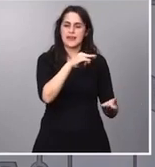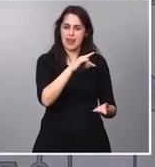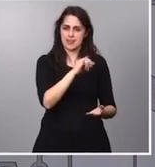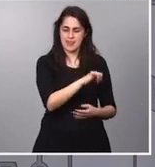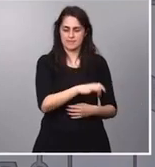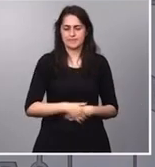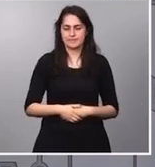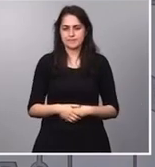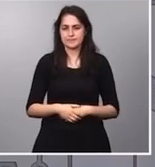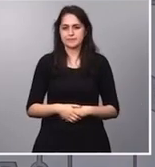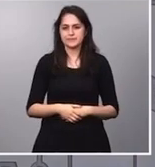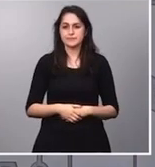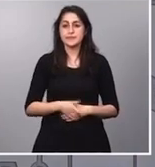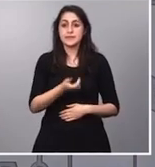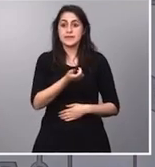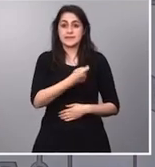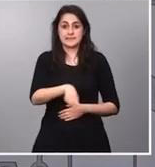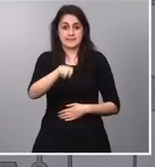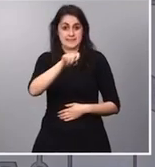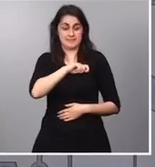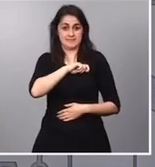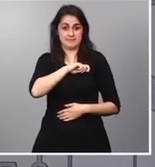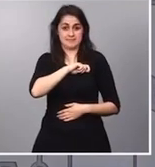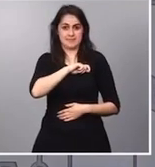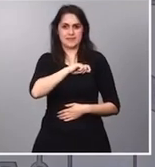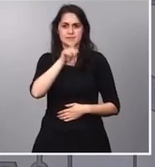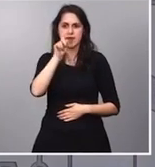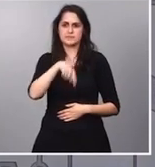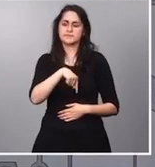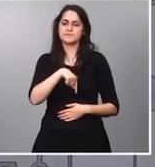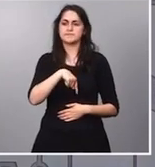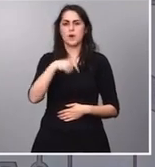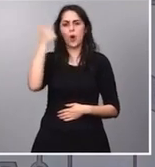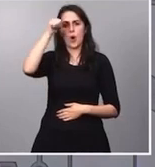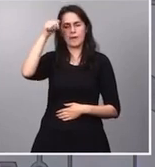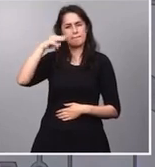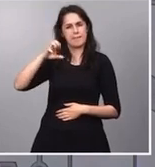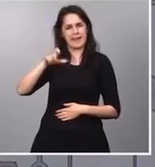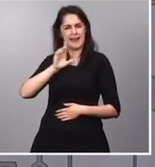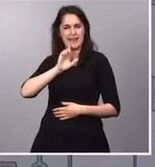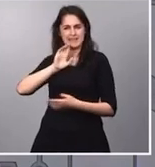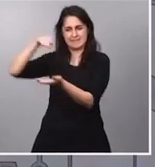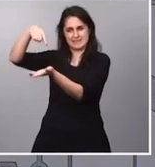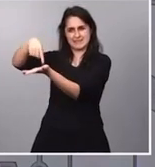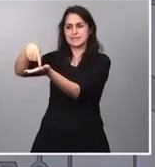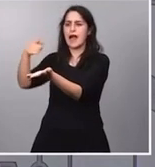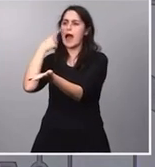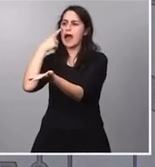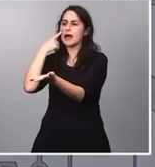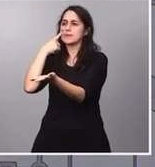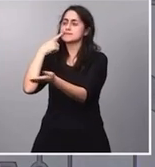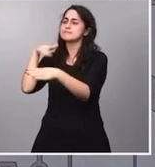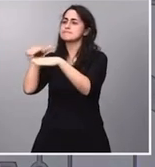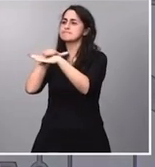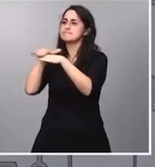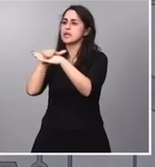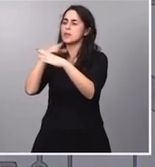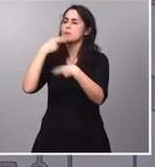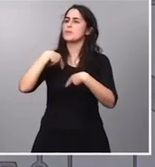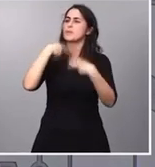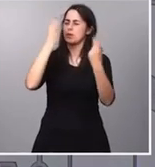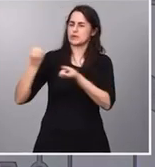junto a ello España también exige al Señor Miley disculpas públicas en caso de